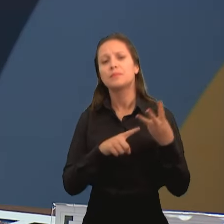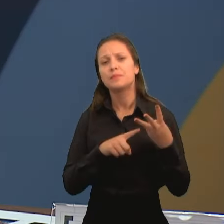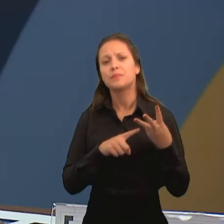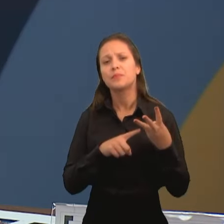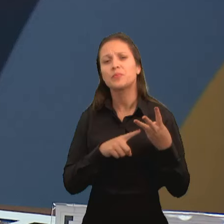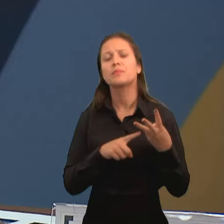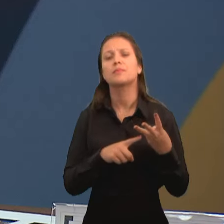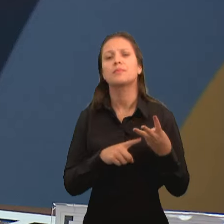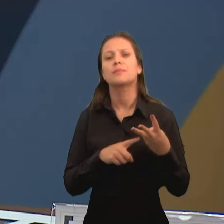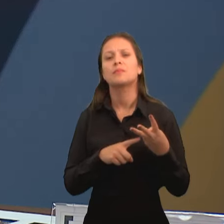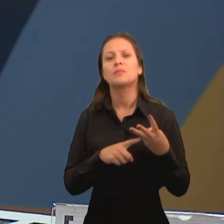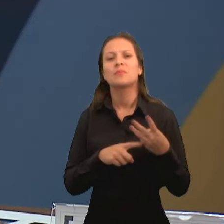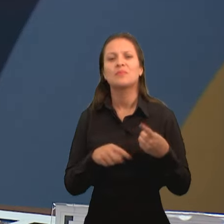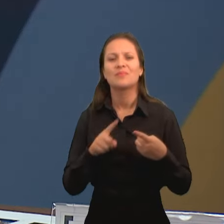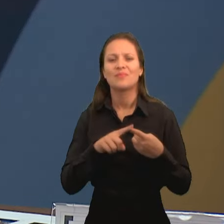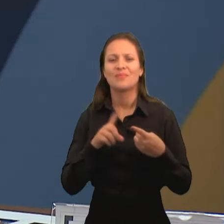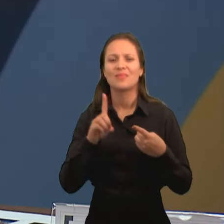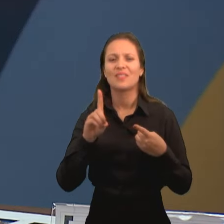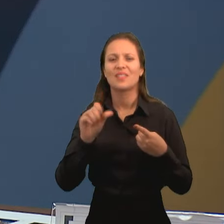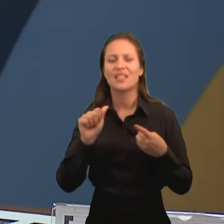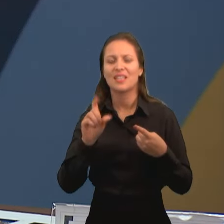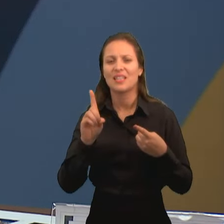Estos tres factores